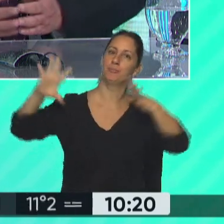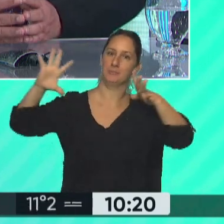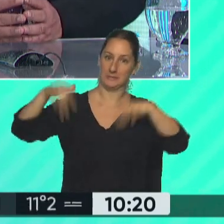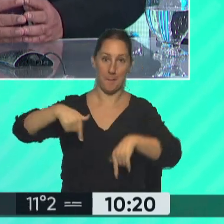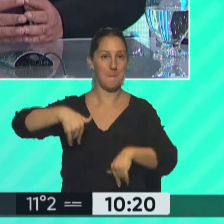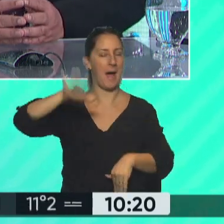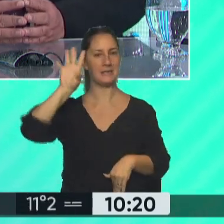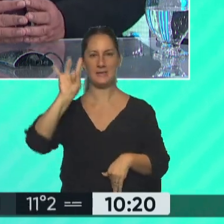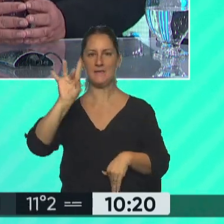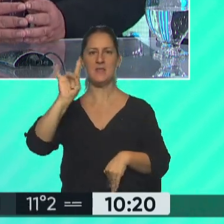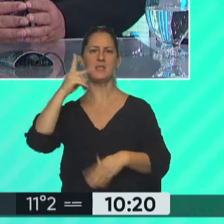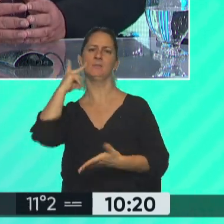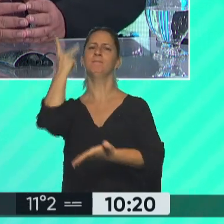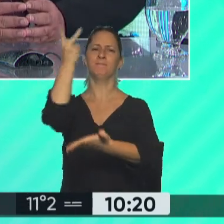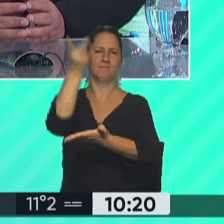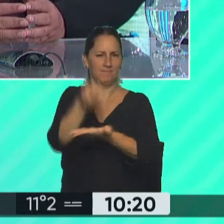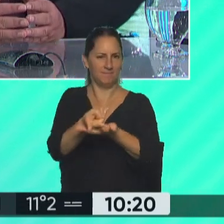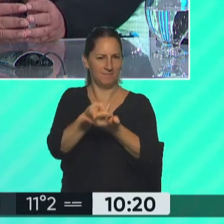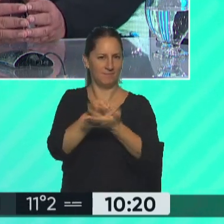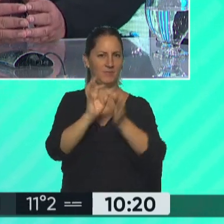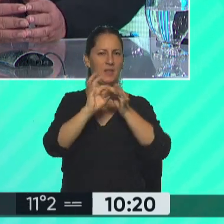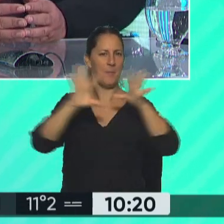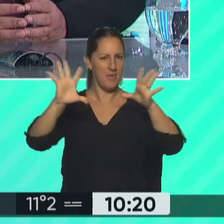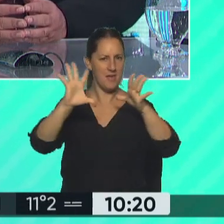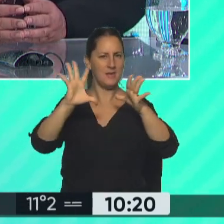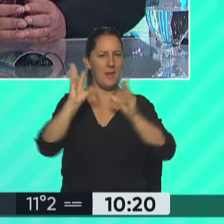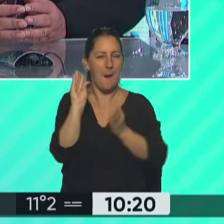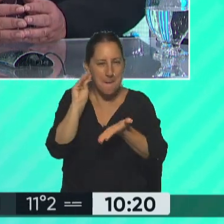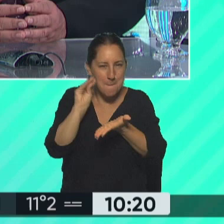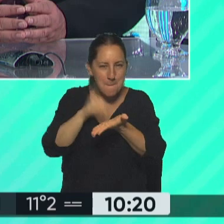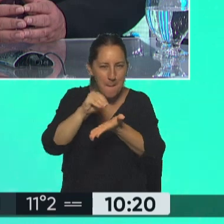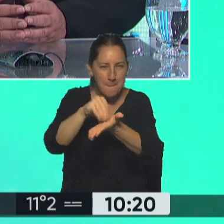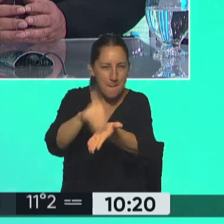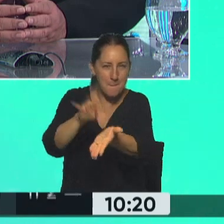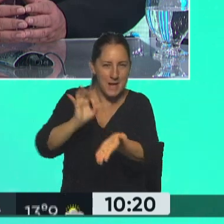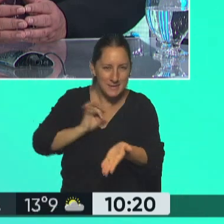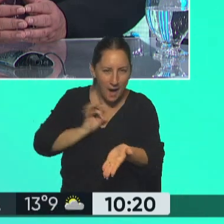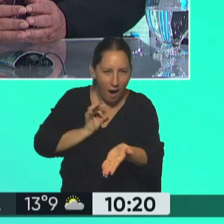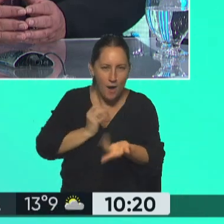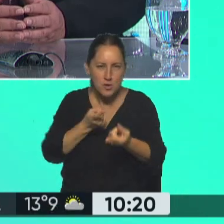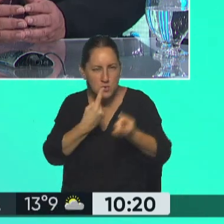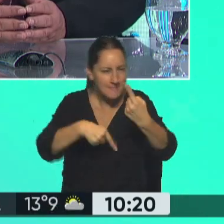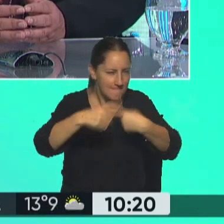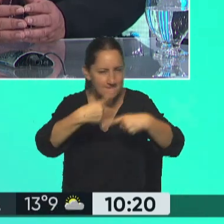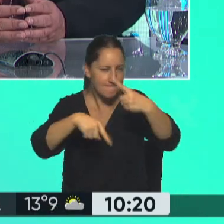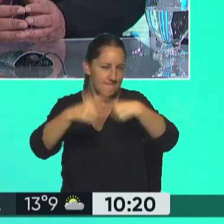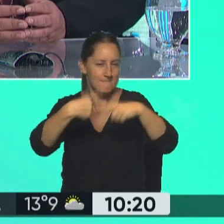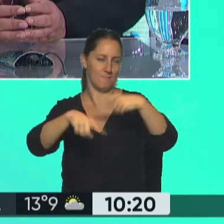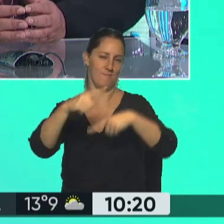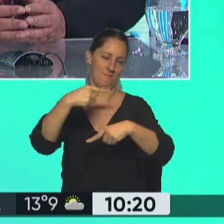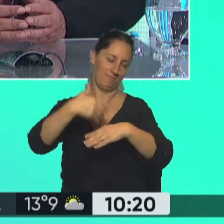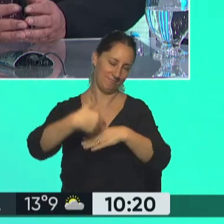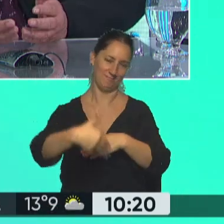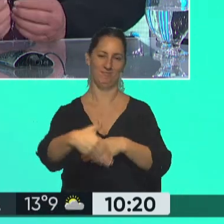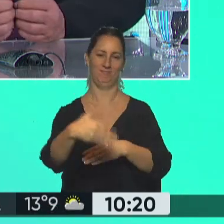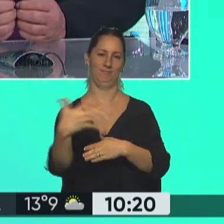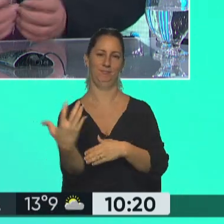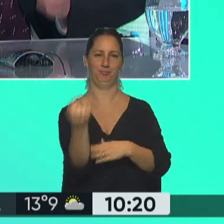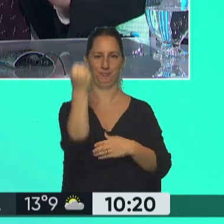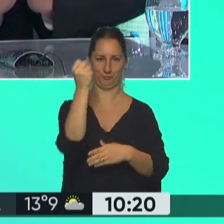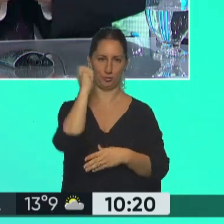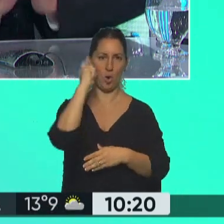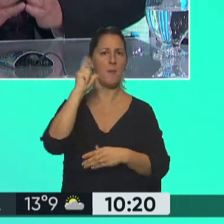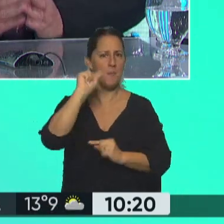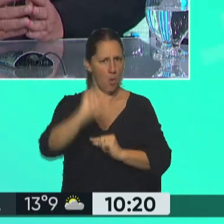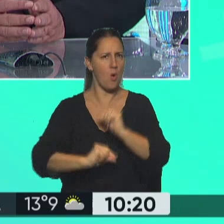difícil. Lo más difícil y que llevó algunos años más de gestiones, pero que bueno, se fue consiguiendo y consolidando